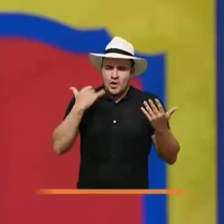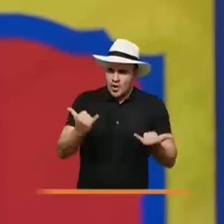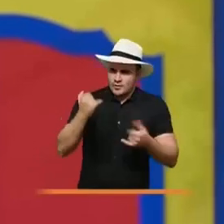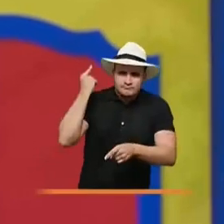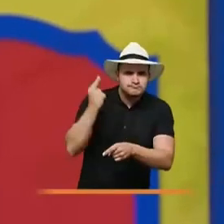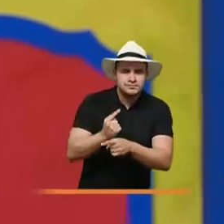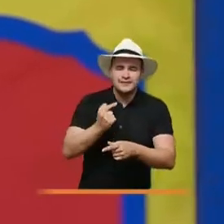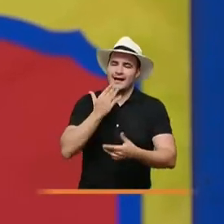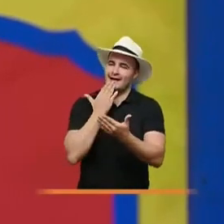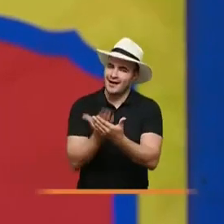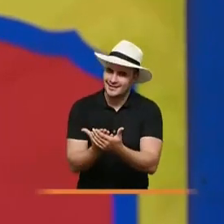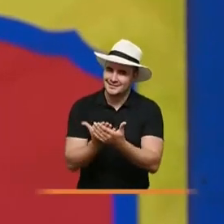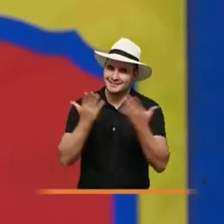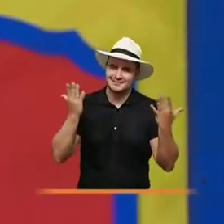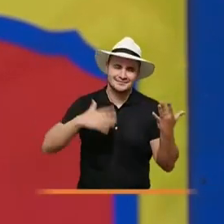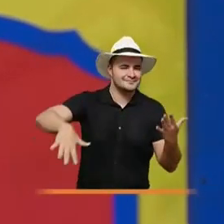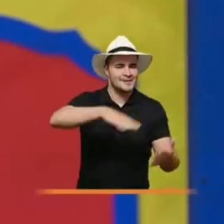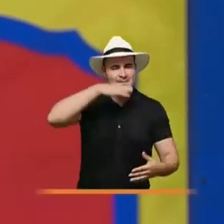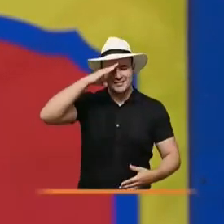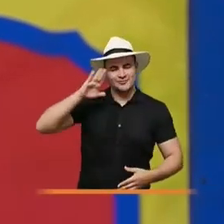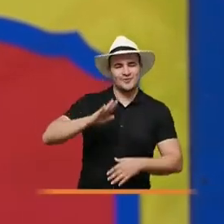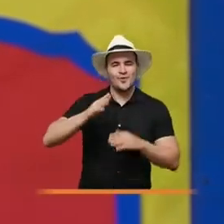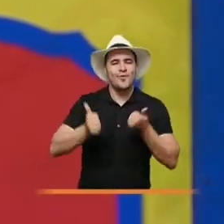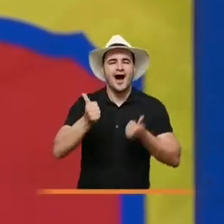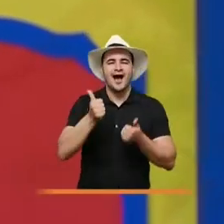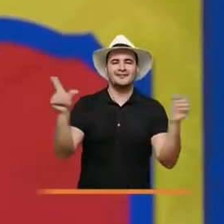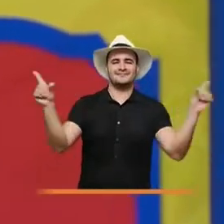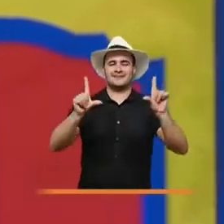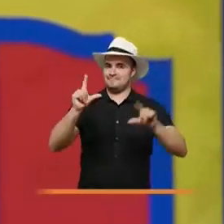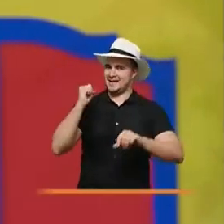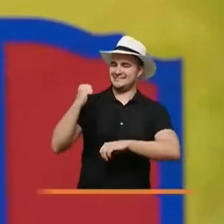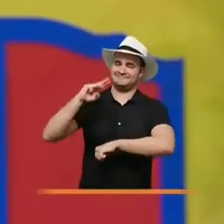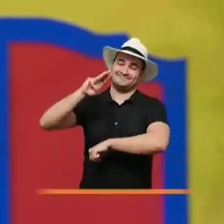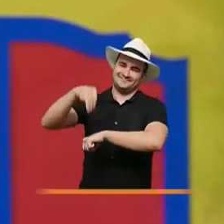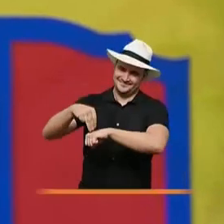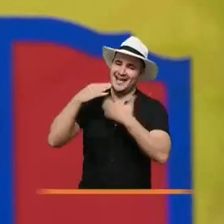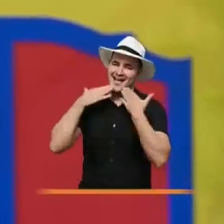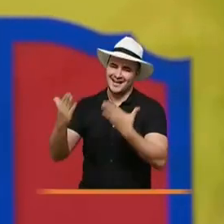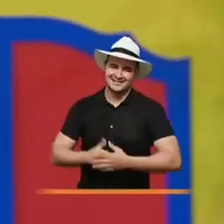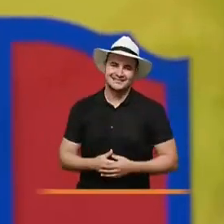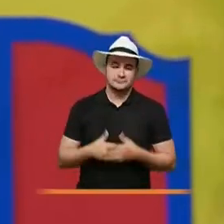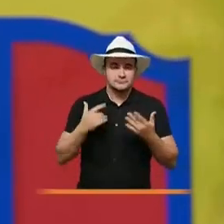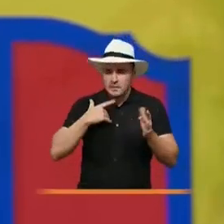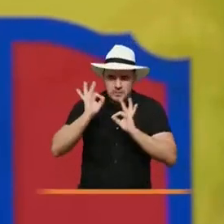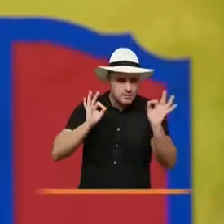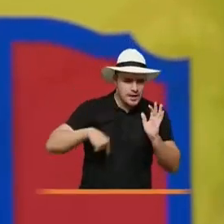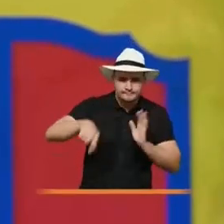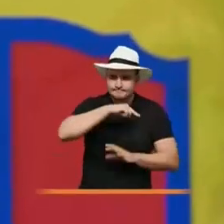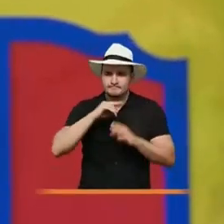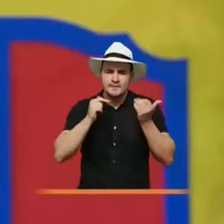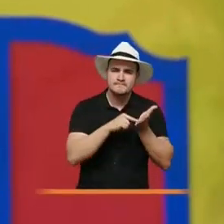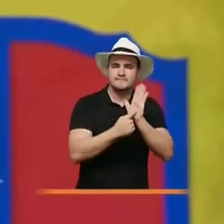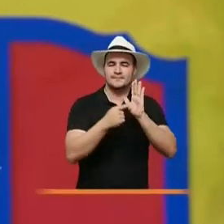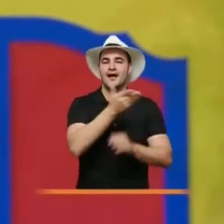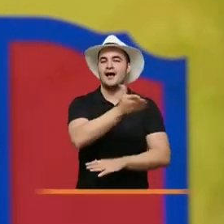a su canal al canal oficial de la feria de las flores cl medellín nos estamos preparando para llevarles todos los detalles para que desde casa